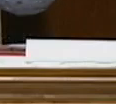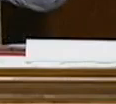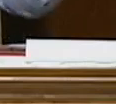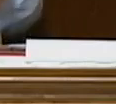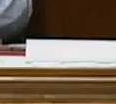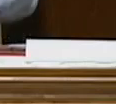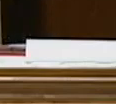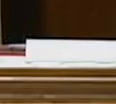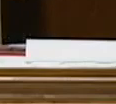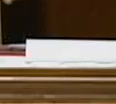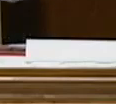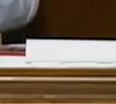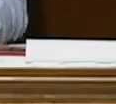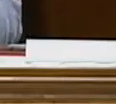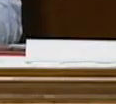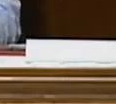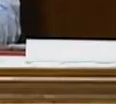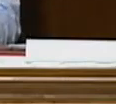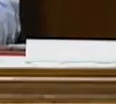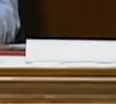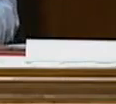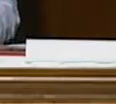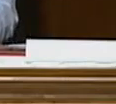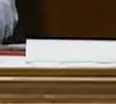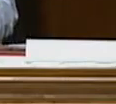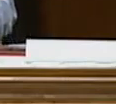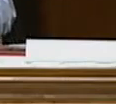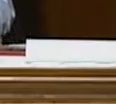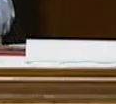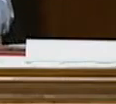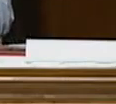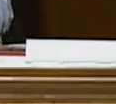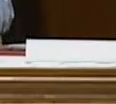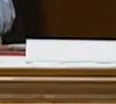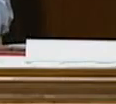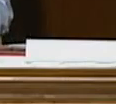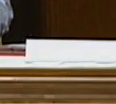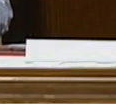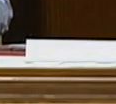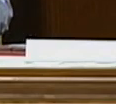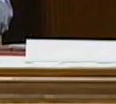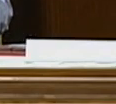tenemos familiares. Hoy mismo yo acabo de mandar a un hermano constituyente que me dijo que se sentía mal.